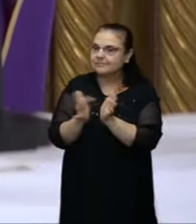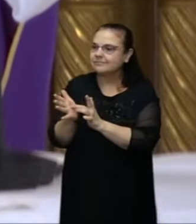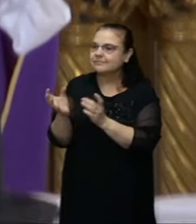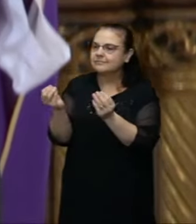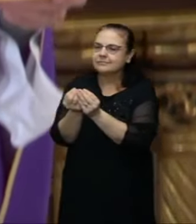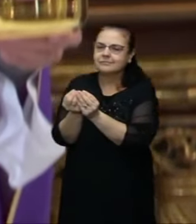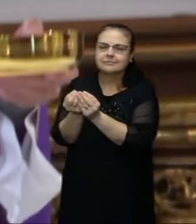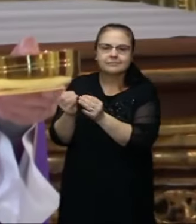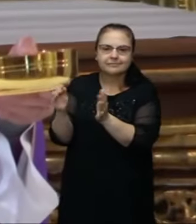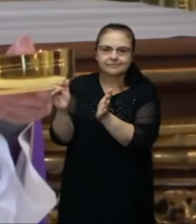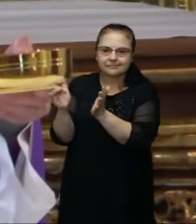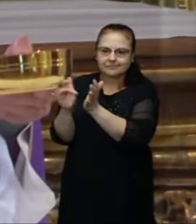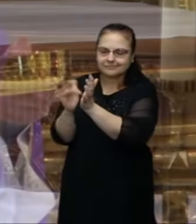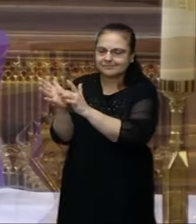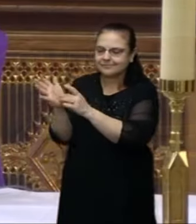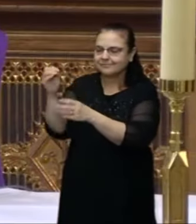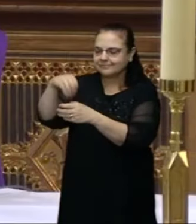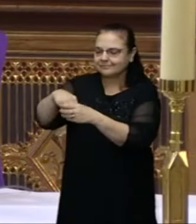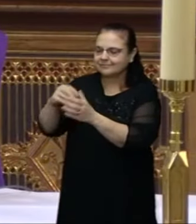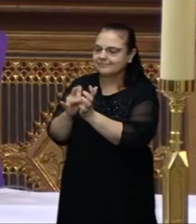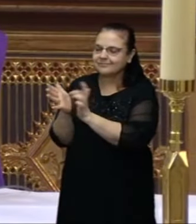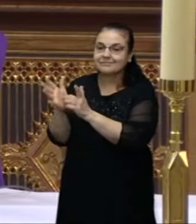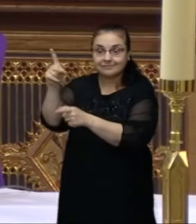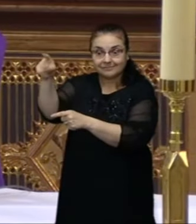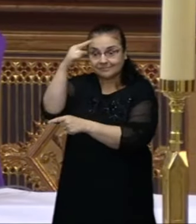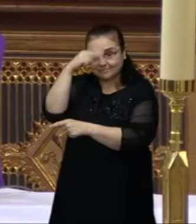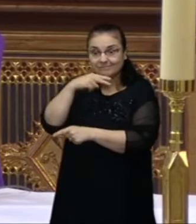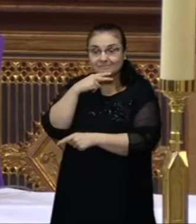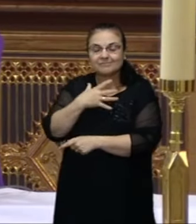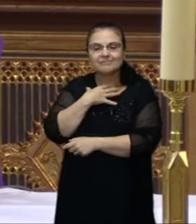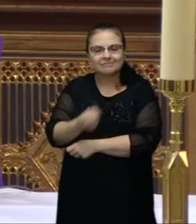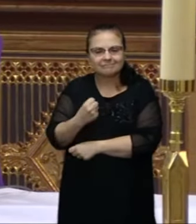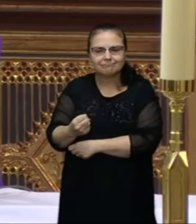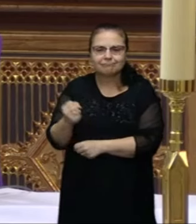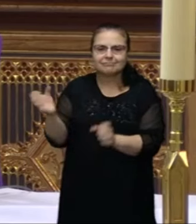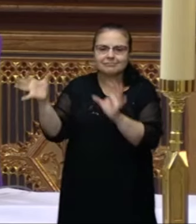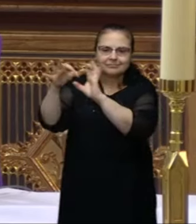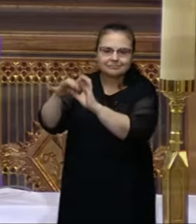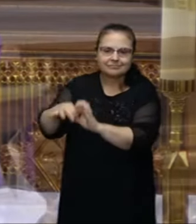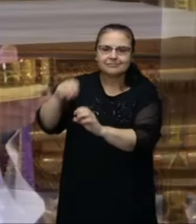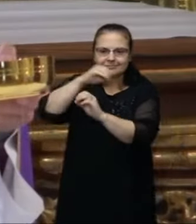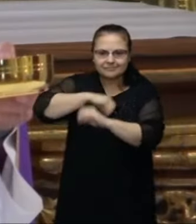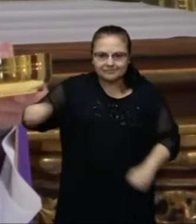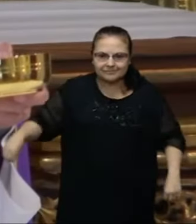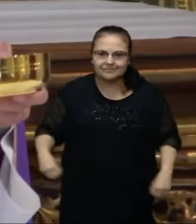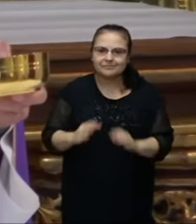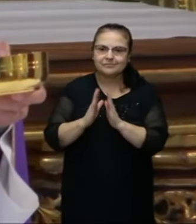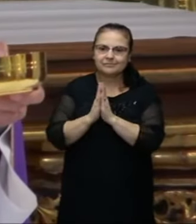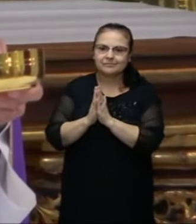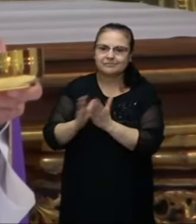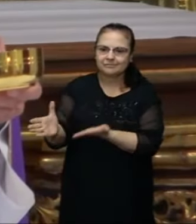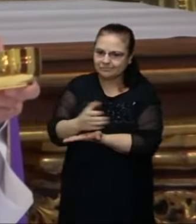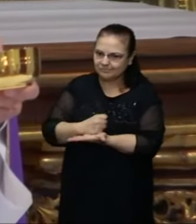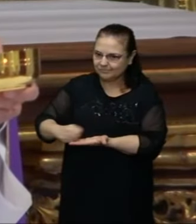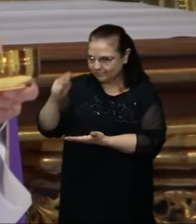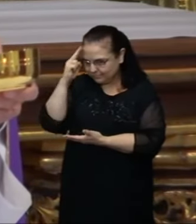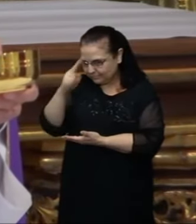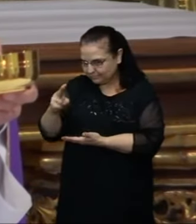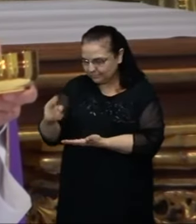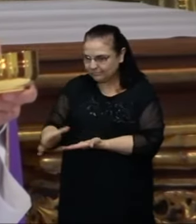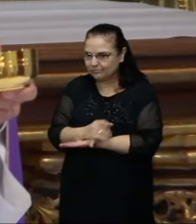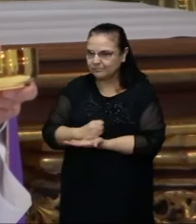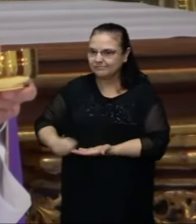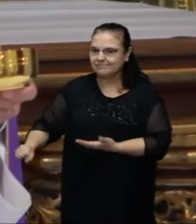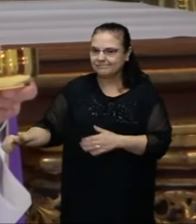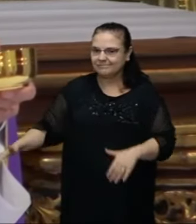Cristo, con Él y en Él, a ti Dios Padre Omnipotente, en la unidad del Espíritu Santo,